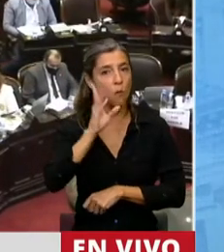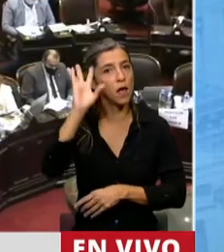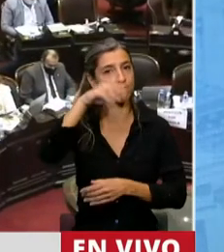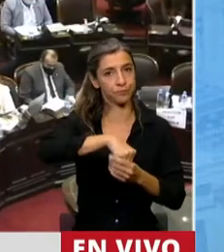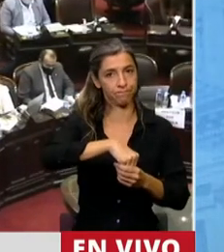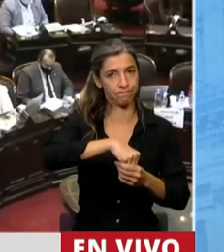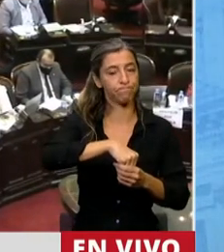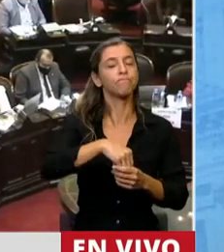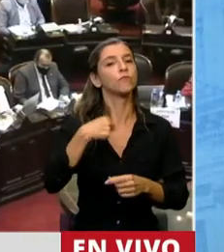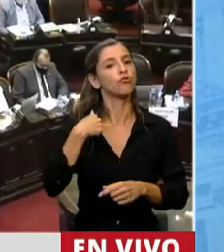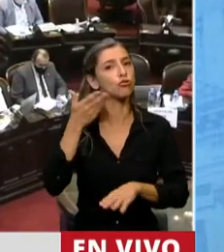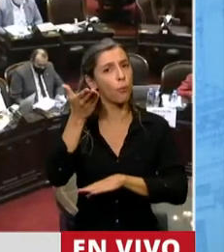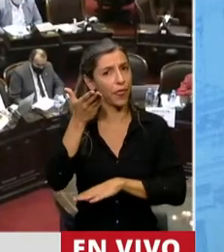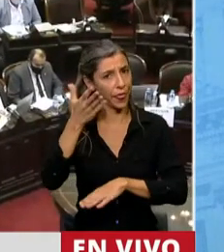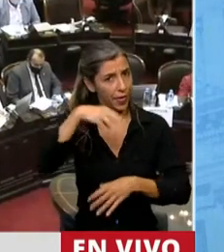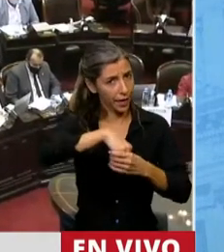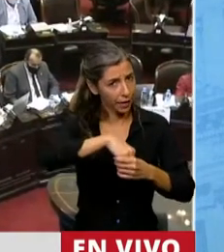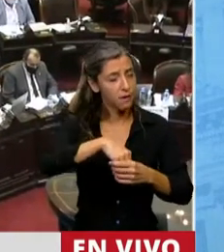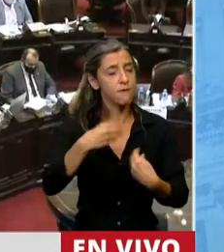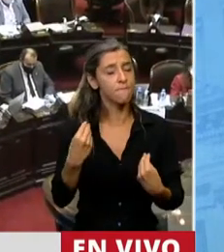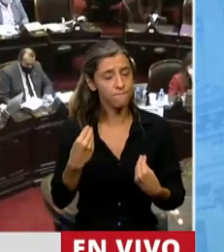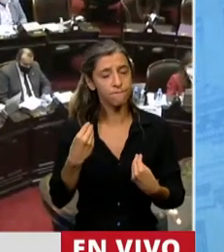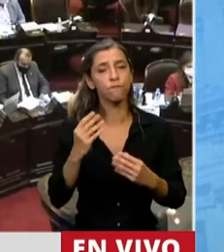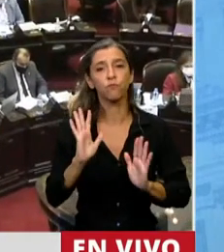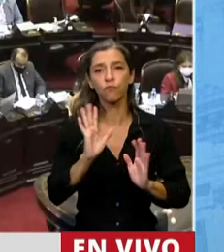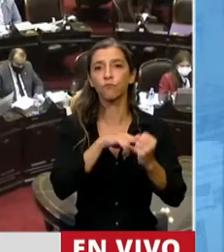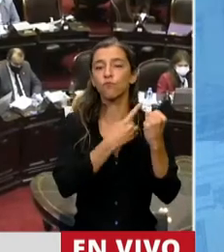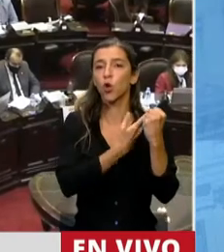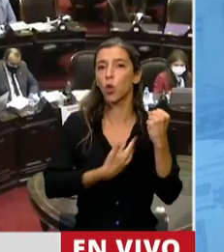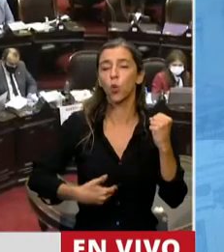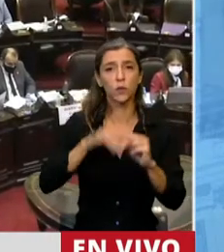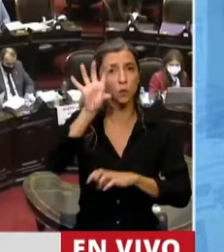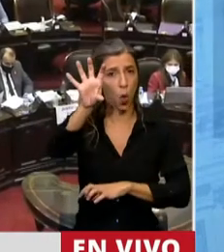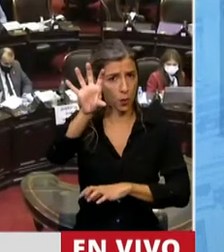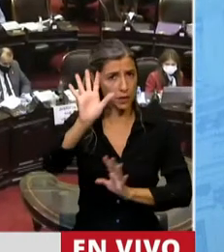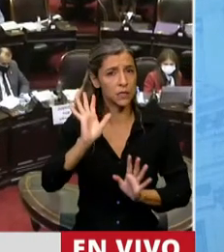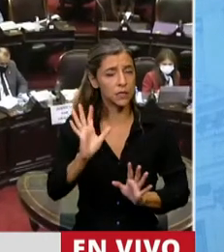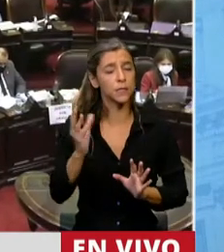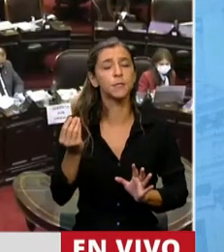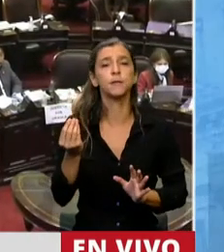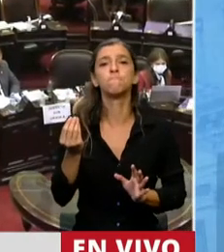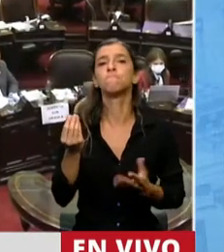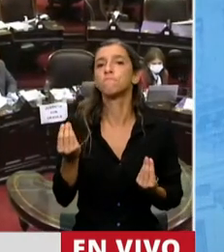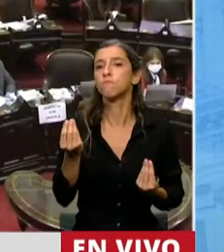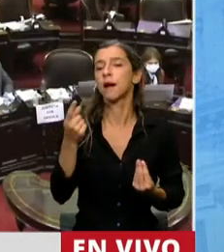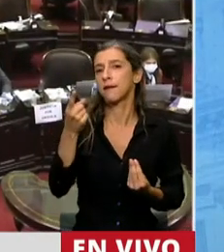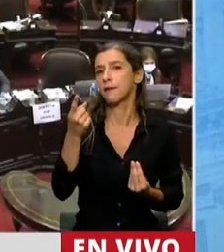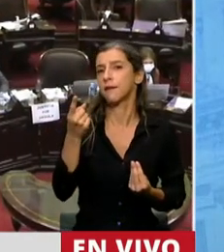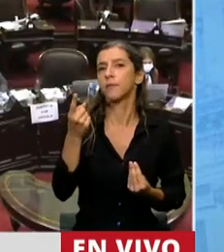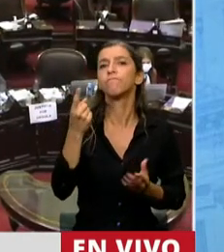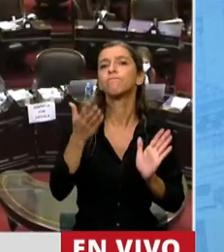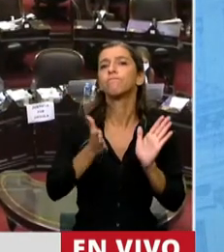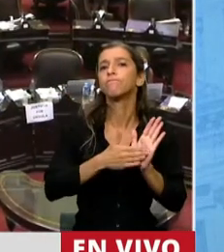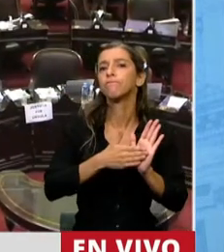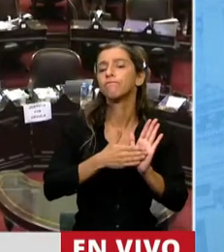Que obviamente un pedido de intervención del Poder Judicial de una provincia tiene que revelar fundamentaciones